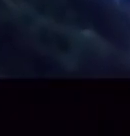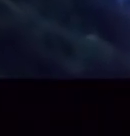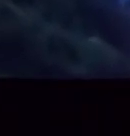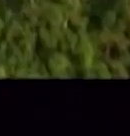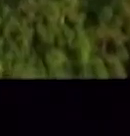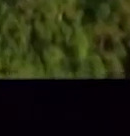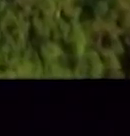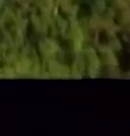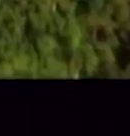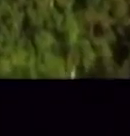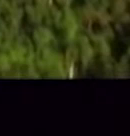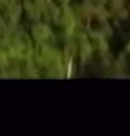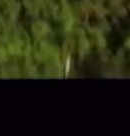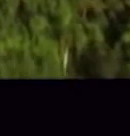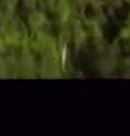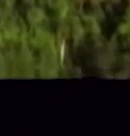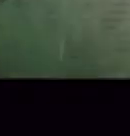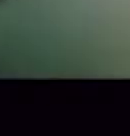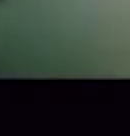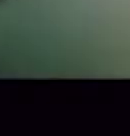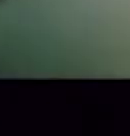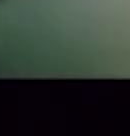soy.